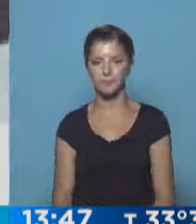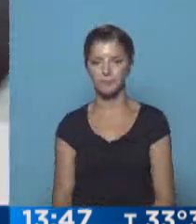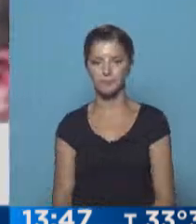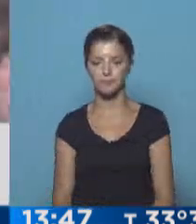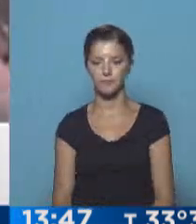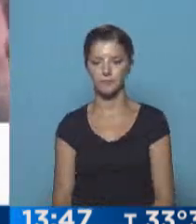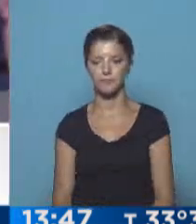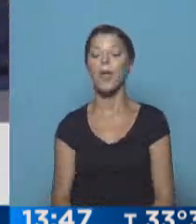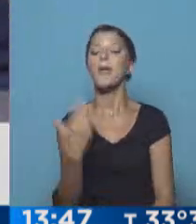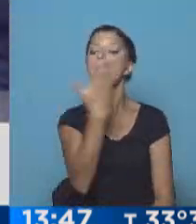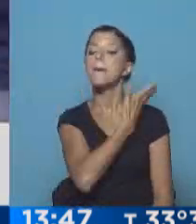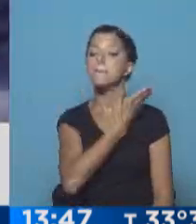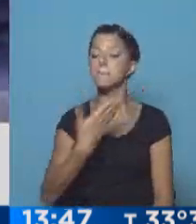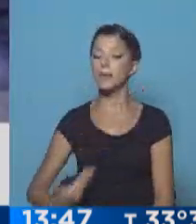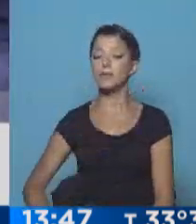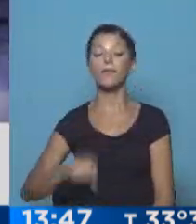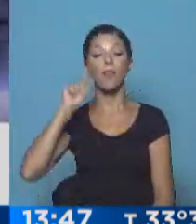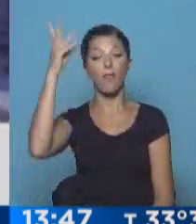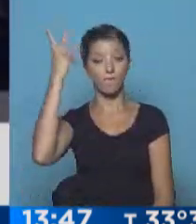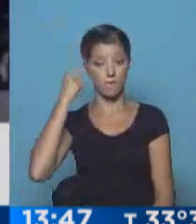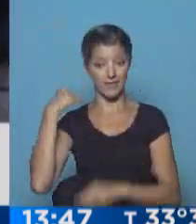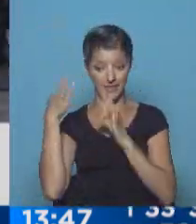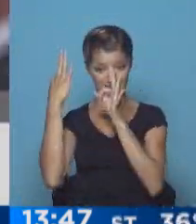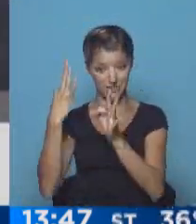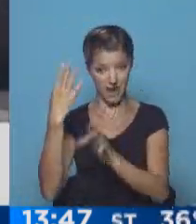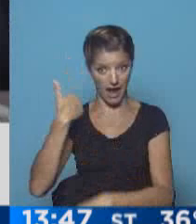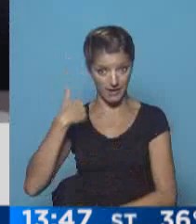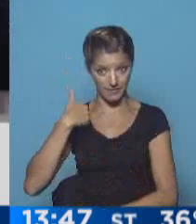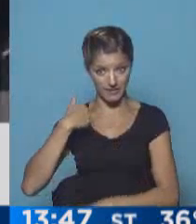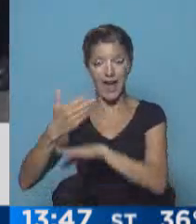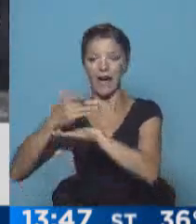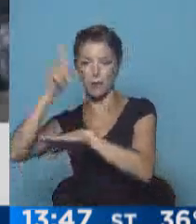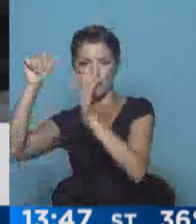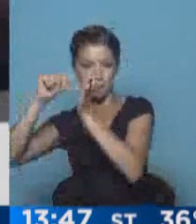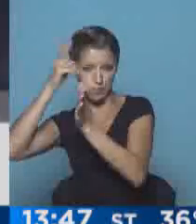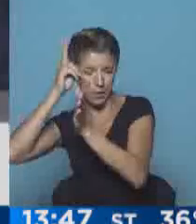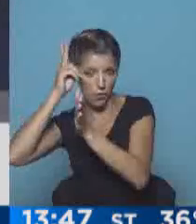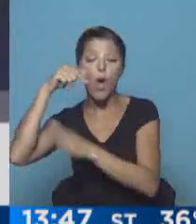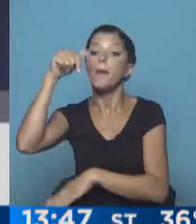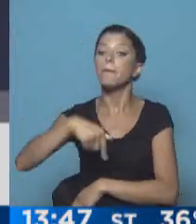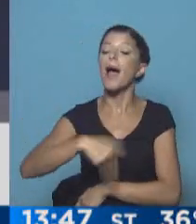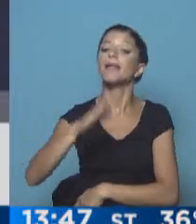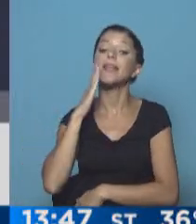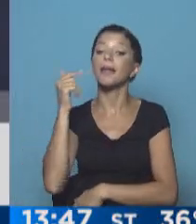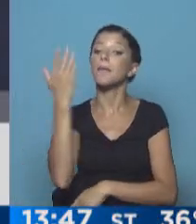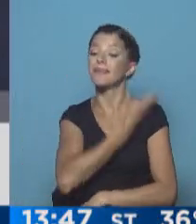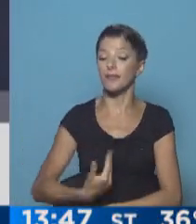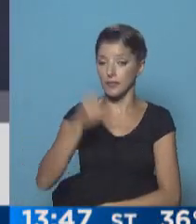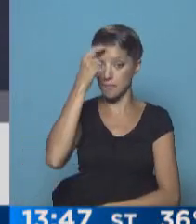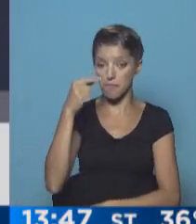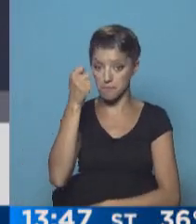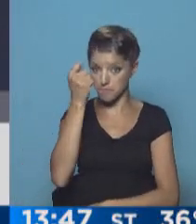El presidente francés François Hollande arriba al país procedente de Perú y a la tarde será recibido por Mauricio Macri en la Casa